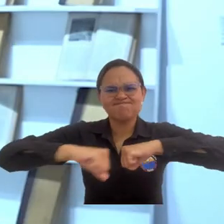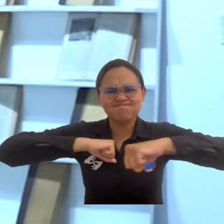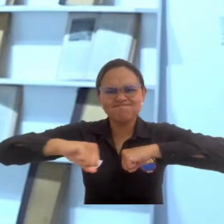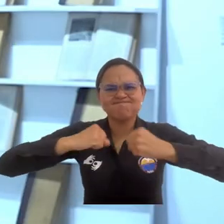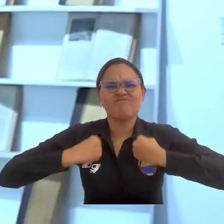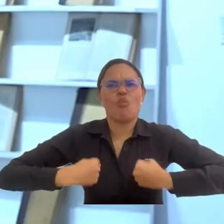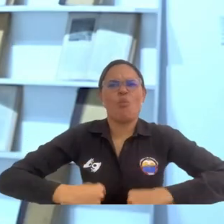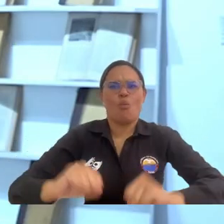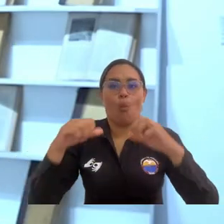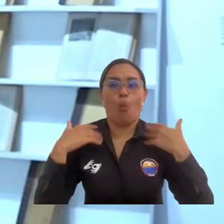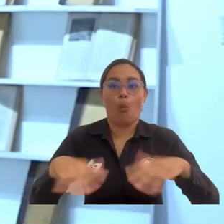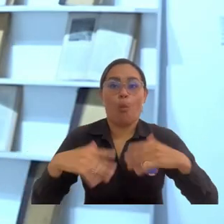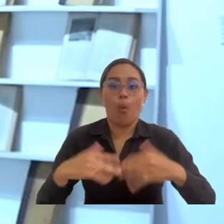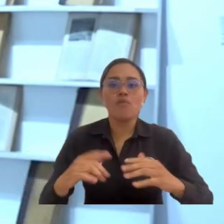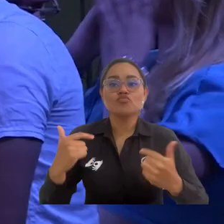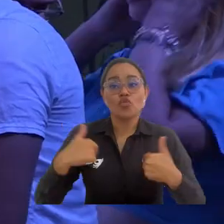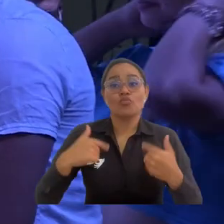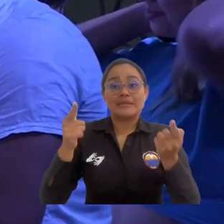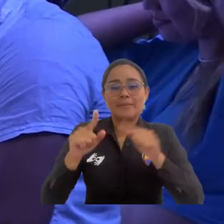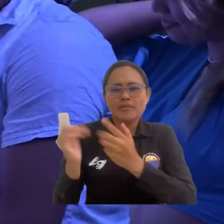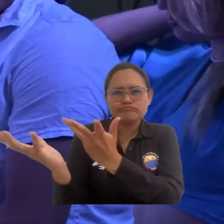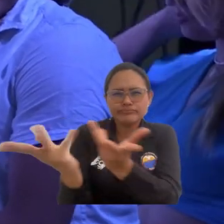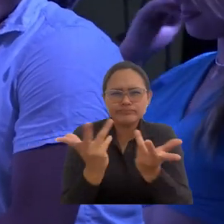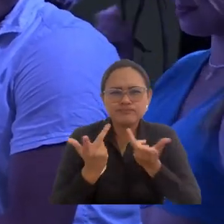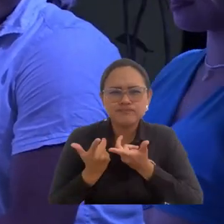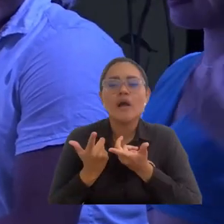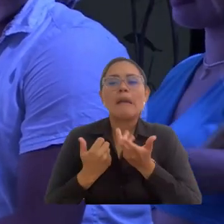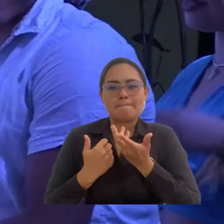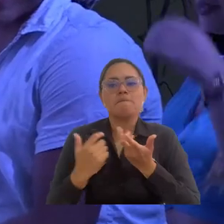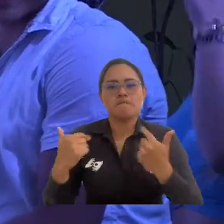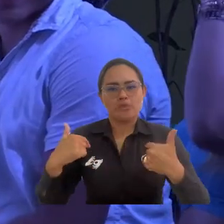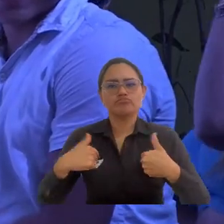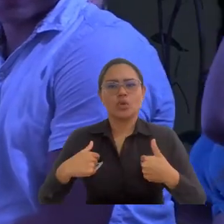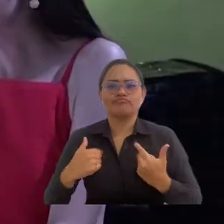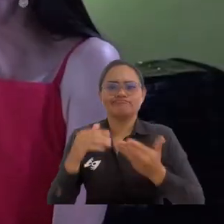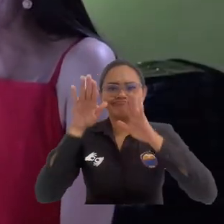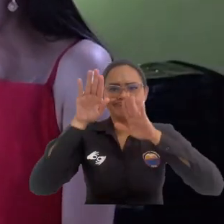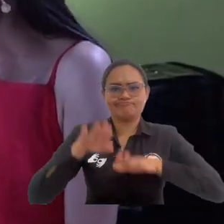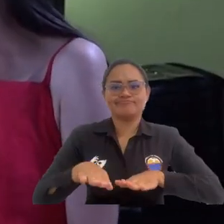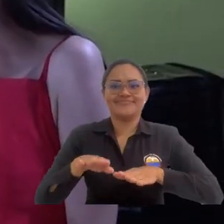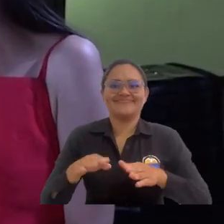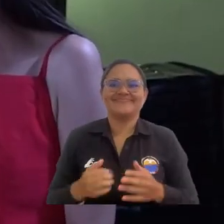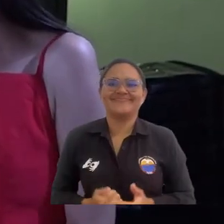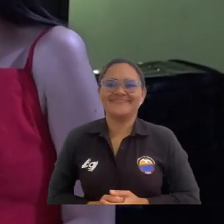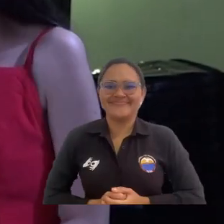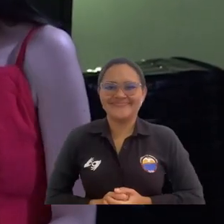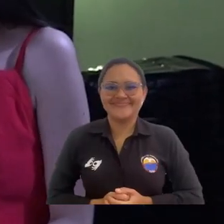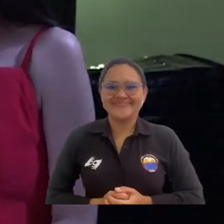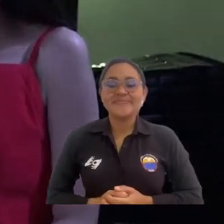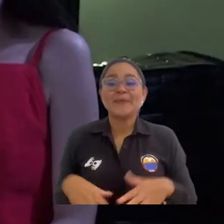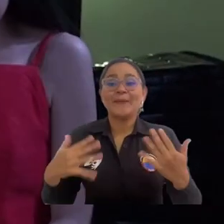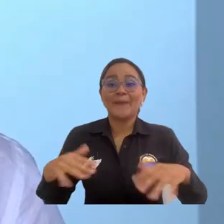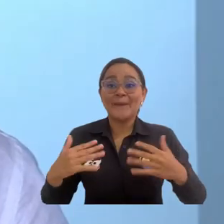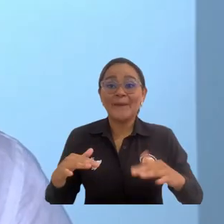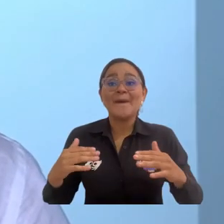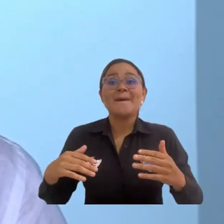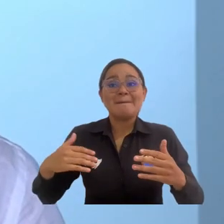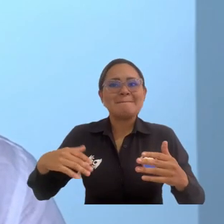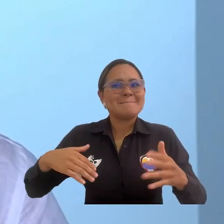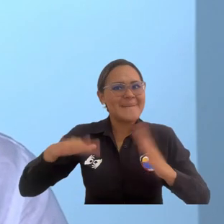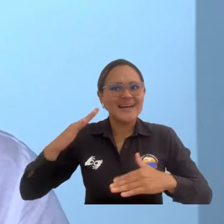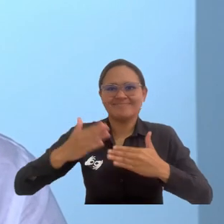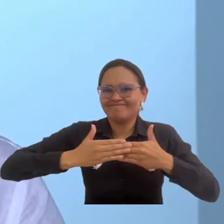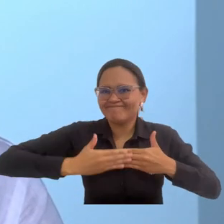de representar también como vocero académico, entonces me ha llevado a encaminarme a esta lucha de la representación estudiantil. Vienen